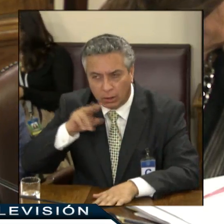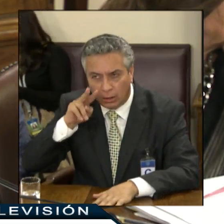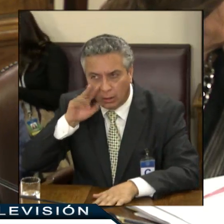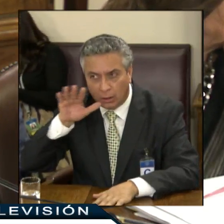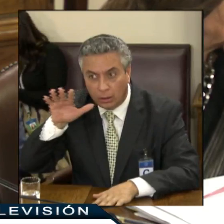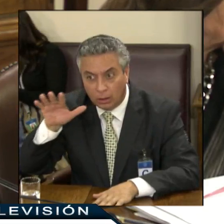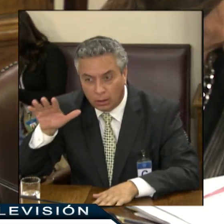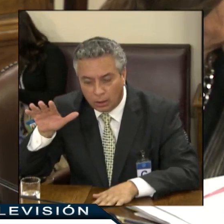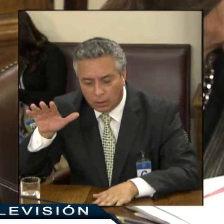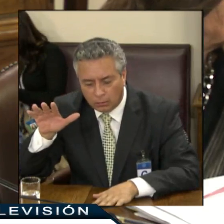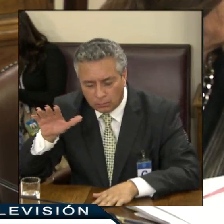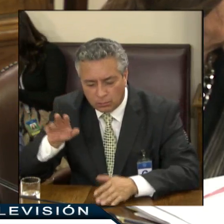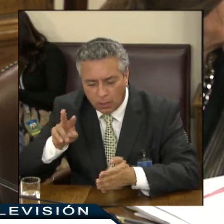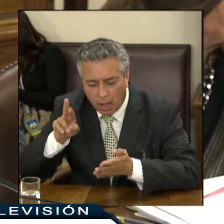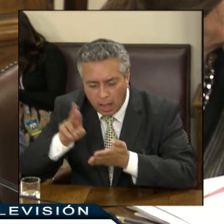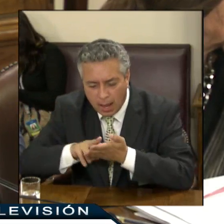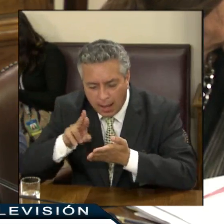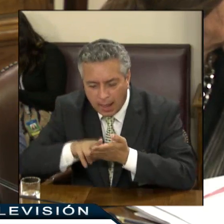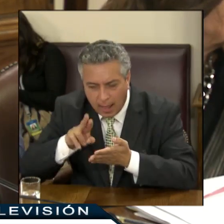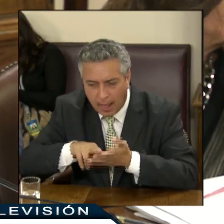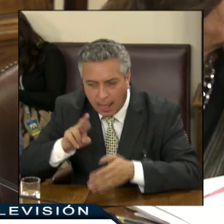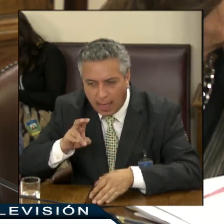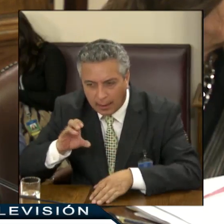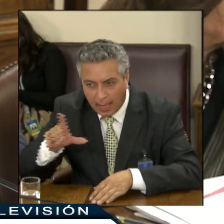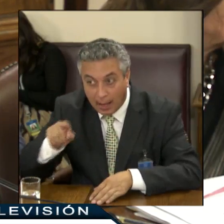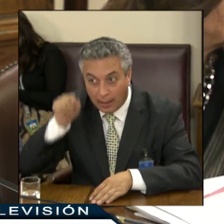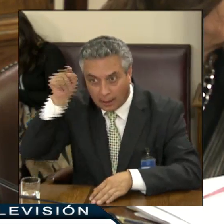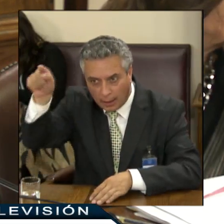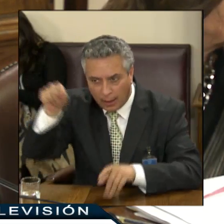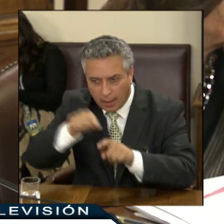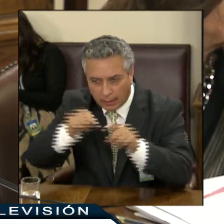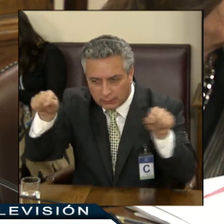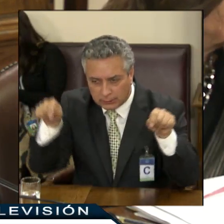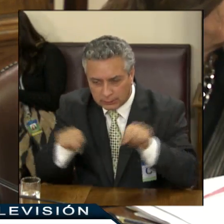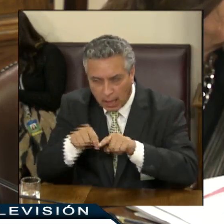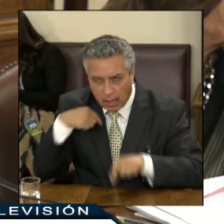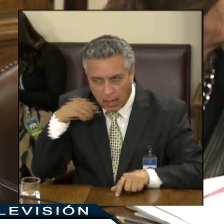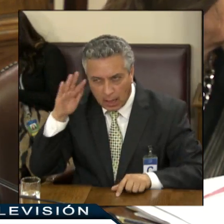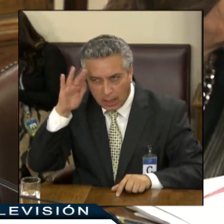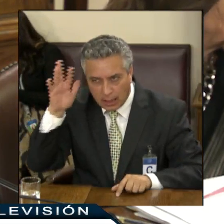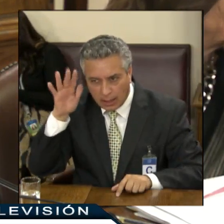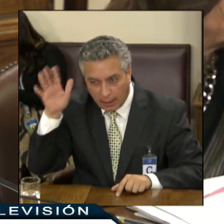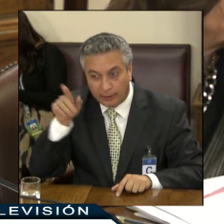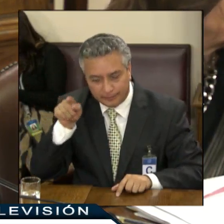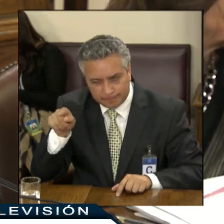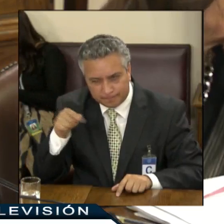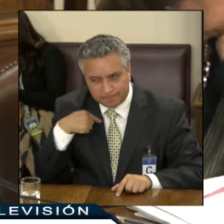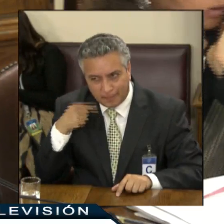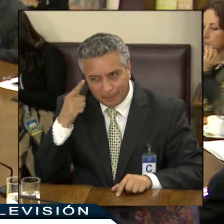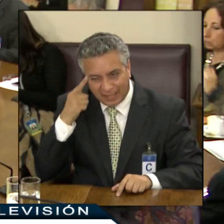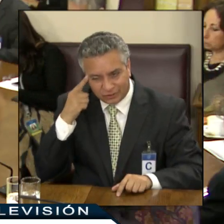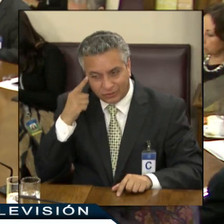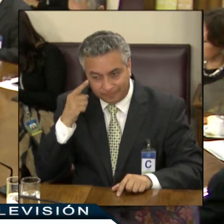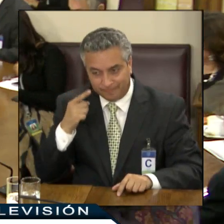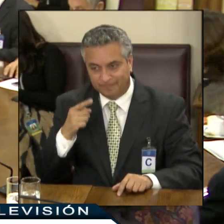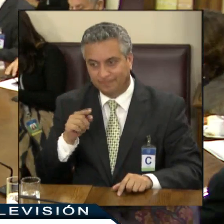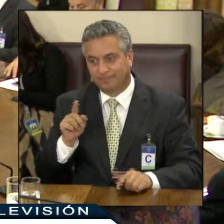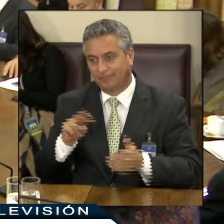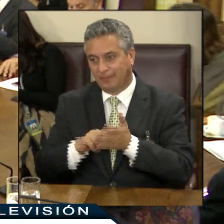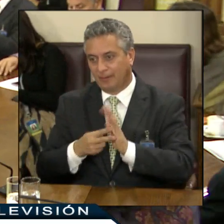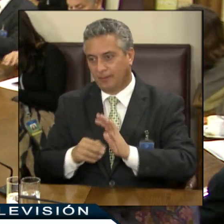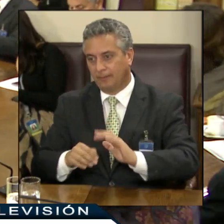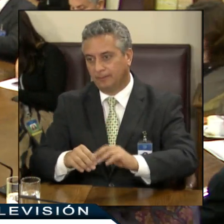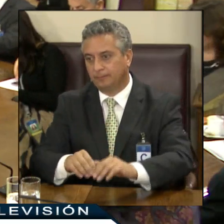el lo que ocurre y lo que va a ocurrir en la sala entonces sobre eso quería presidente referirme